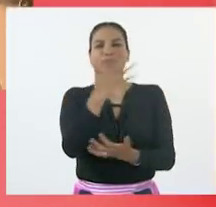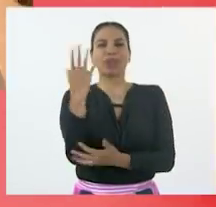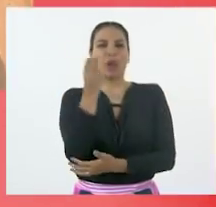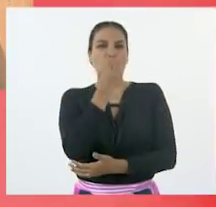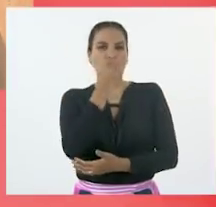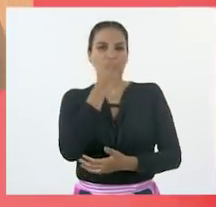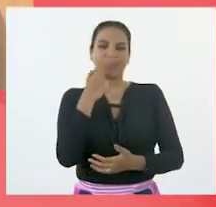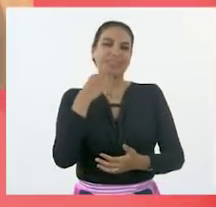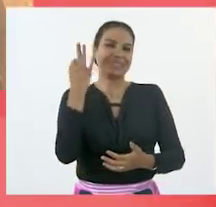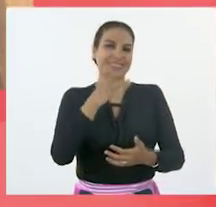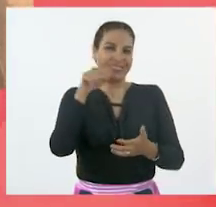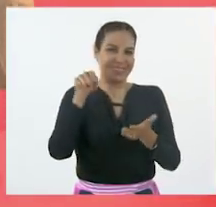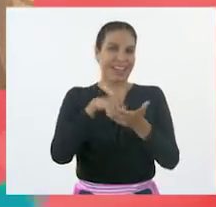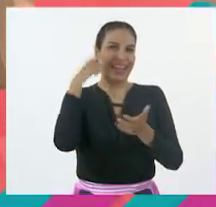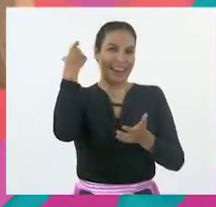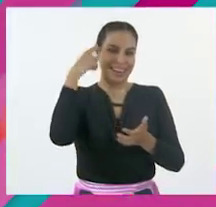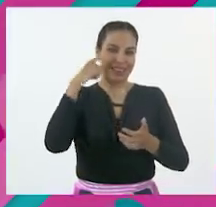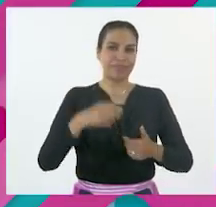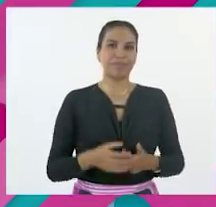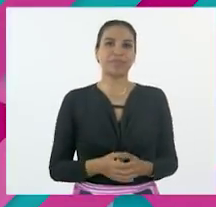la gastronomía queretana.